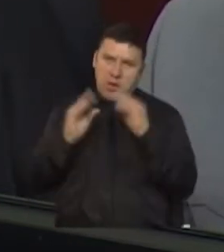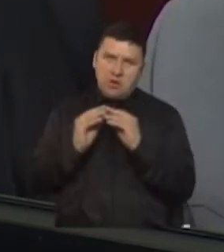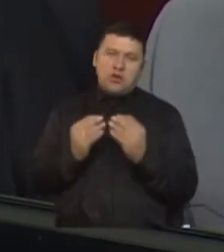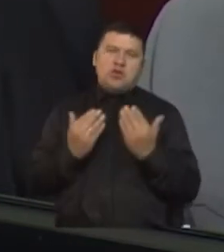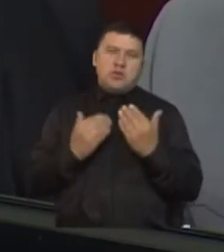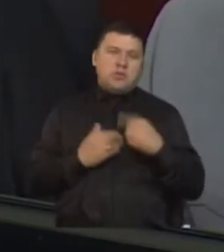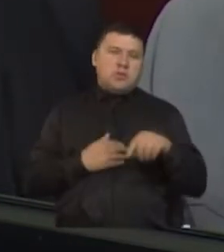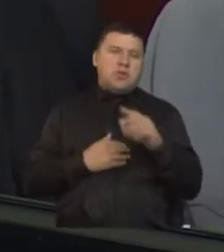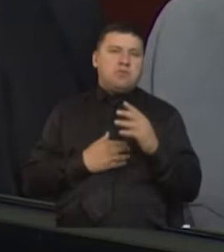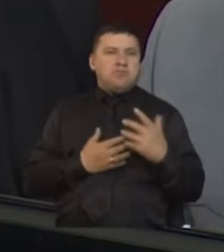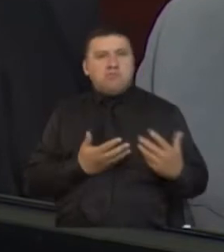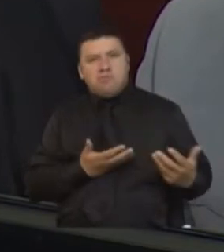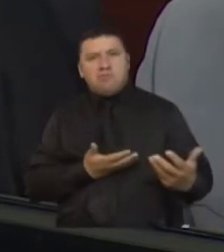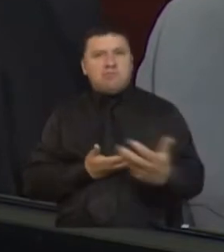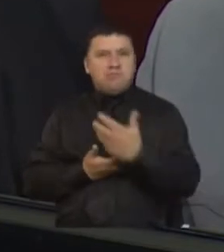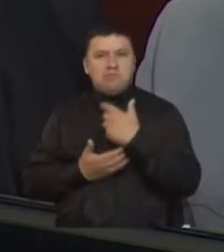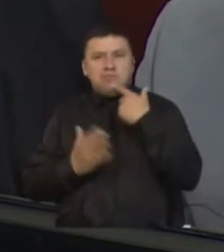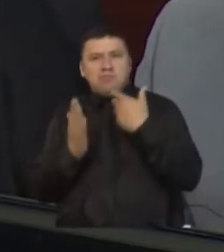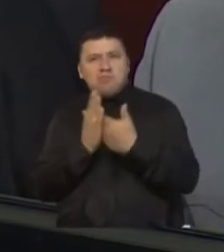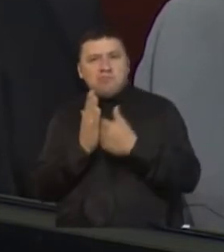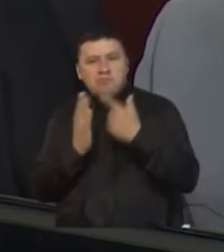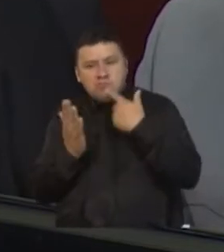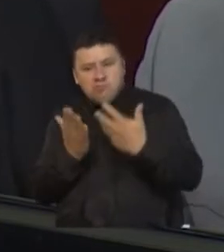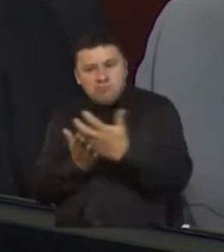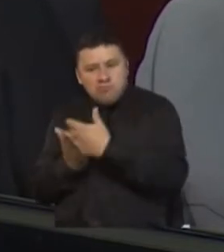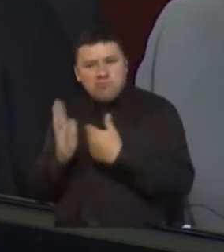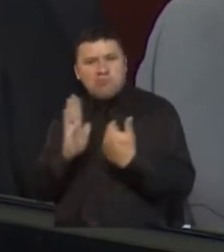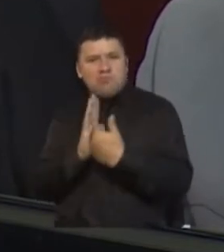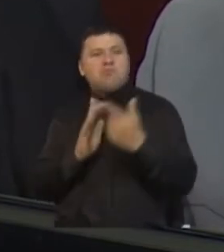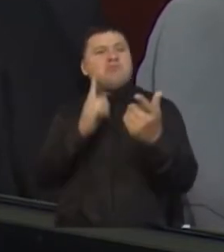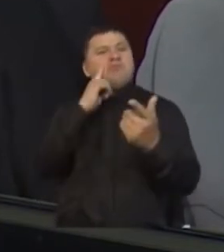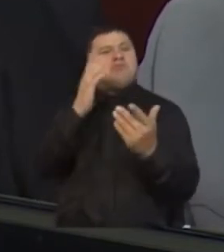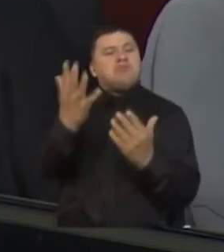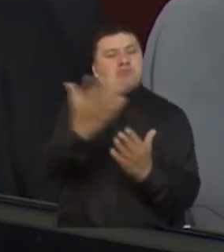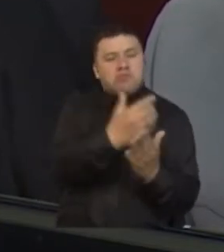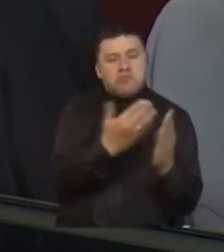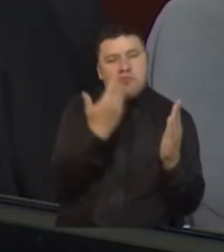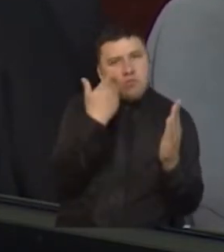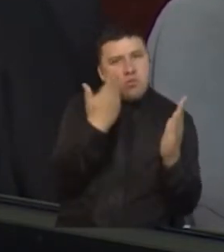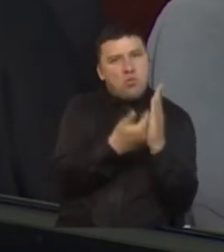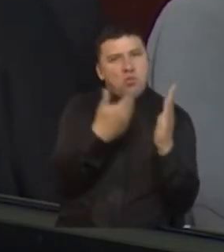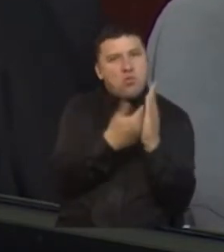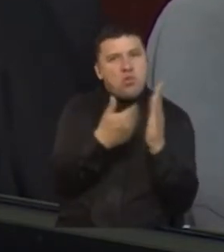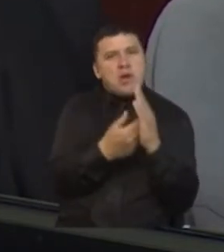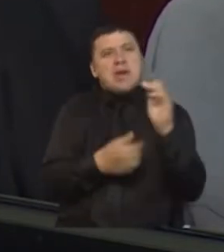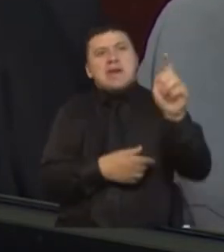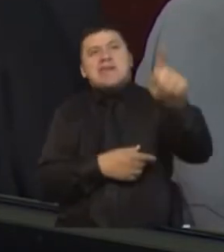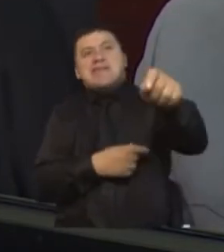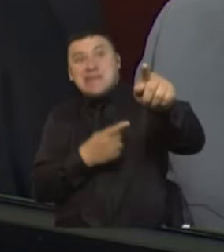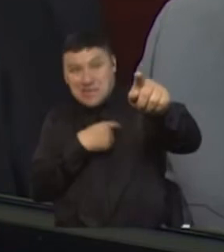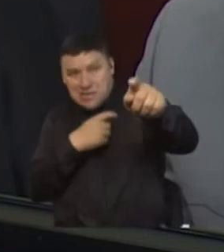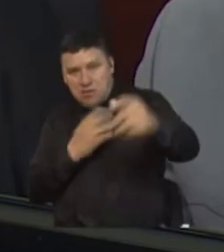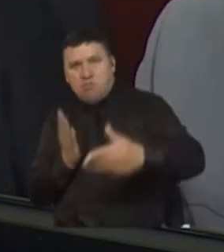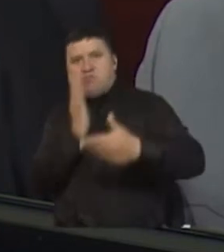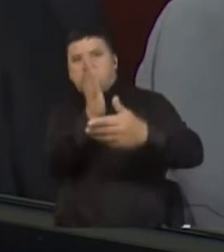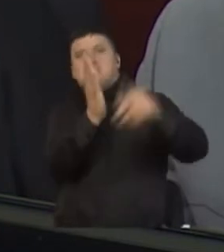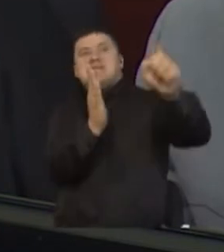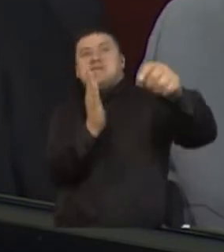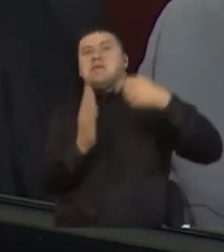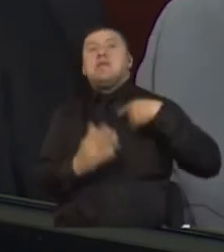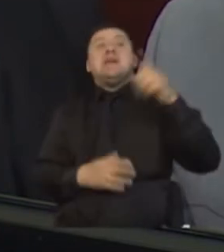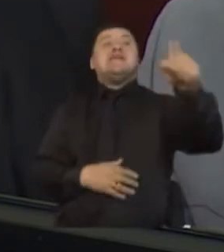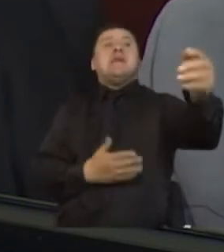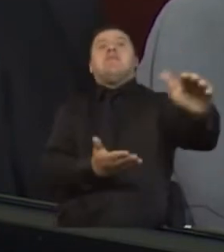nos permite recolección de evidencias físicas, de materiales de prueba que requiera cualquiera de los estados,